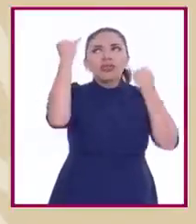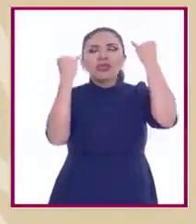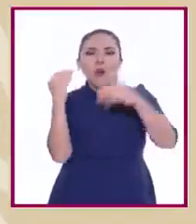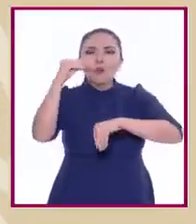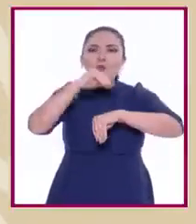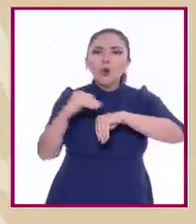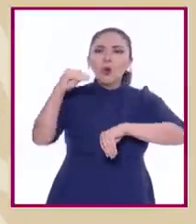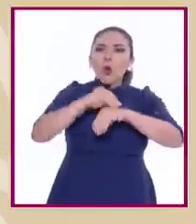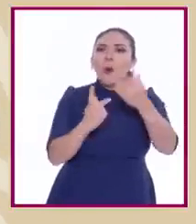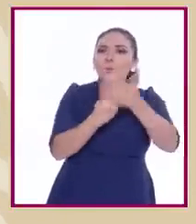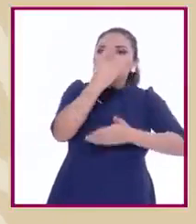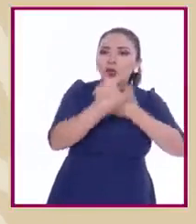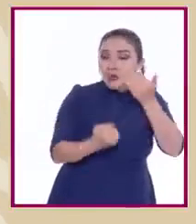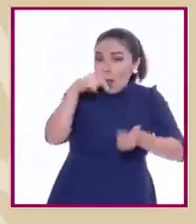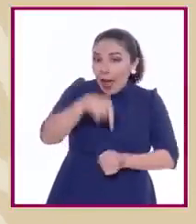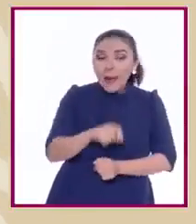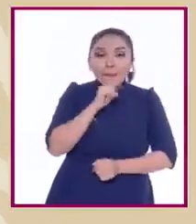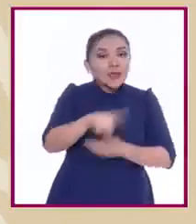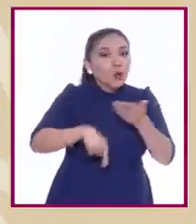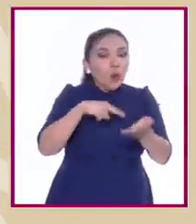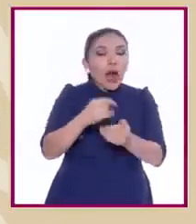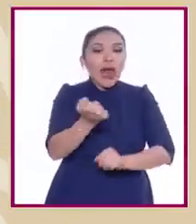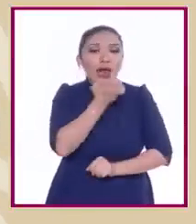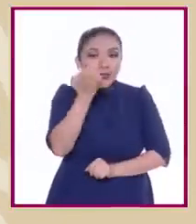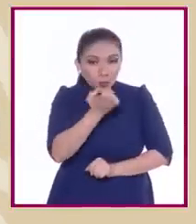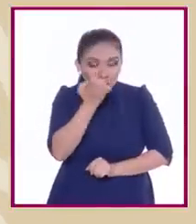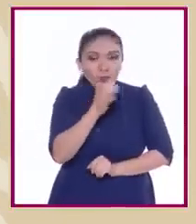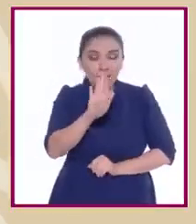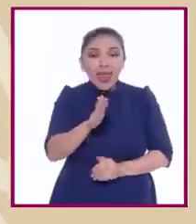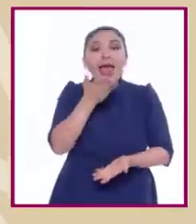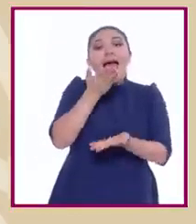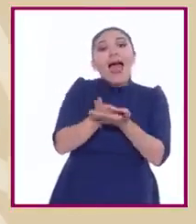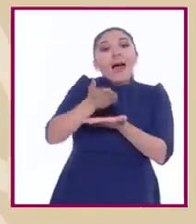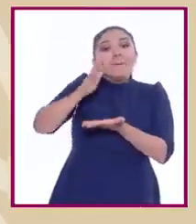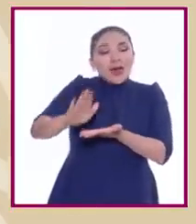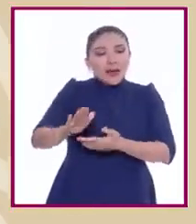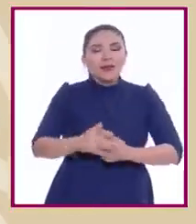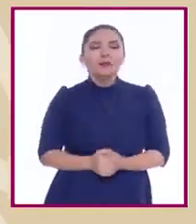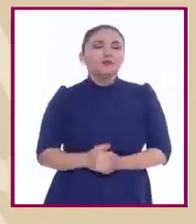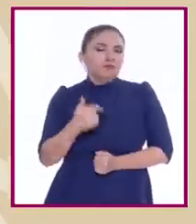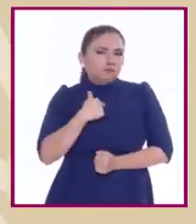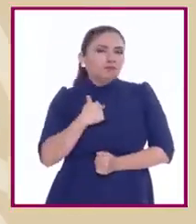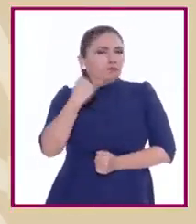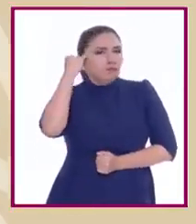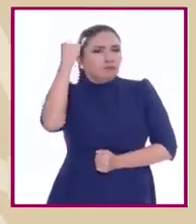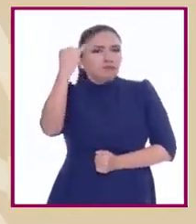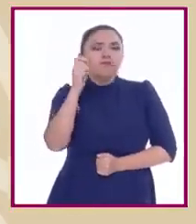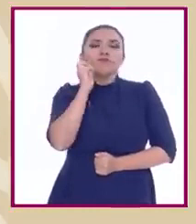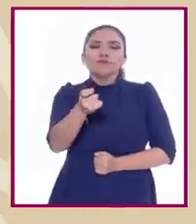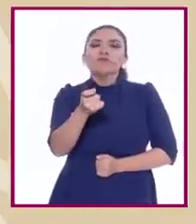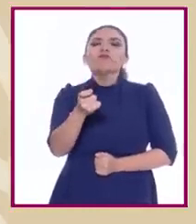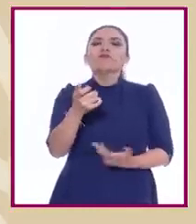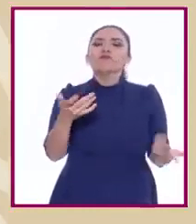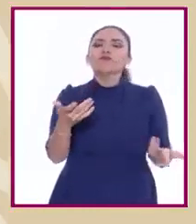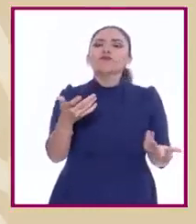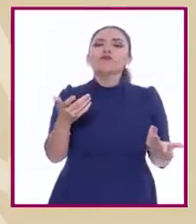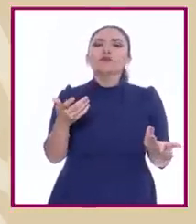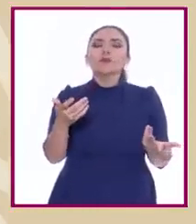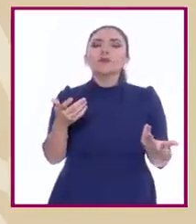el proyecto dentro de la escuela, porque es el escenario escolar, y aparte, lo que consideré fue que